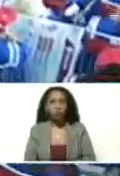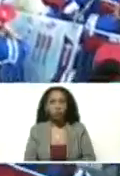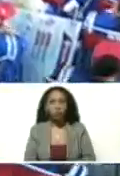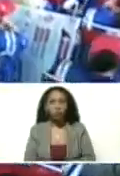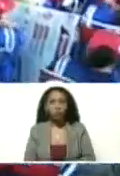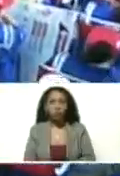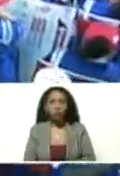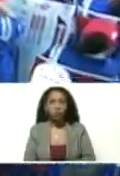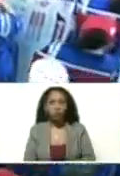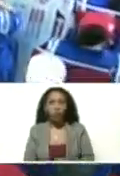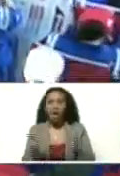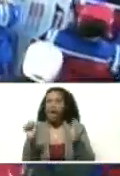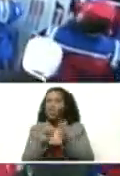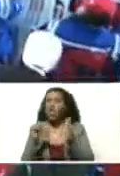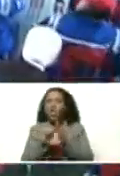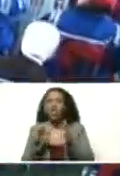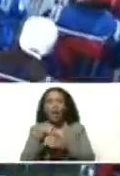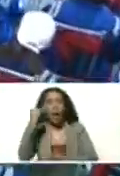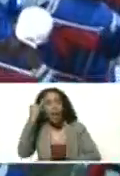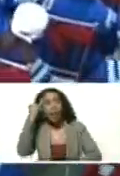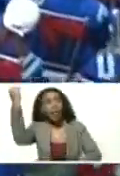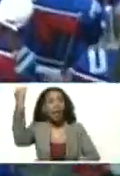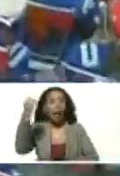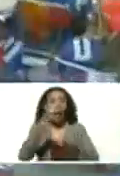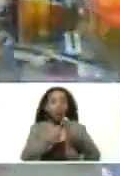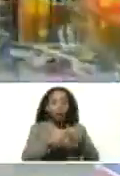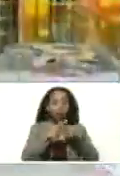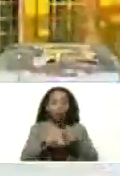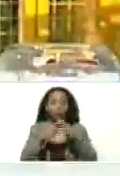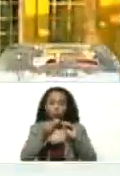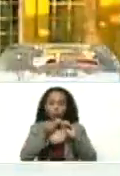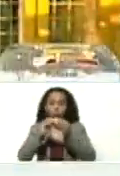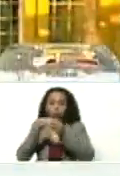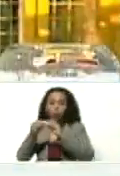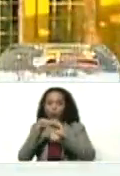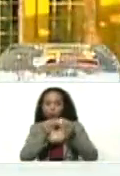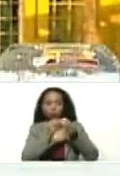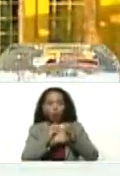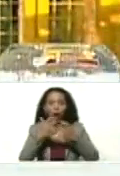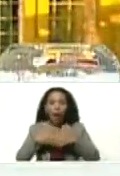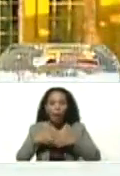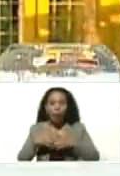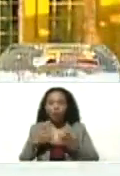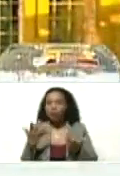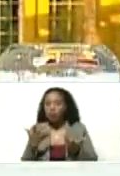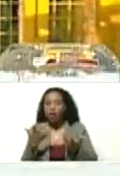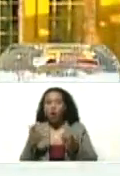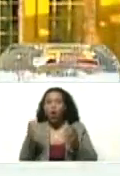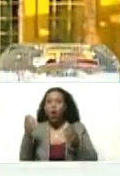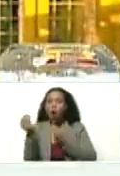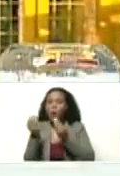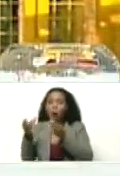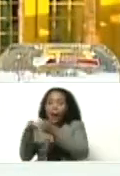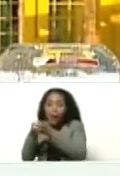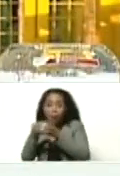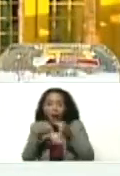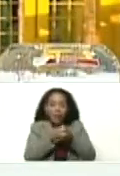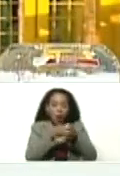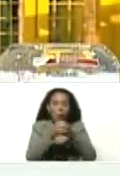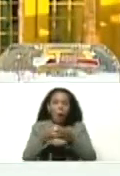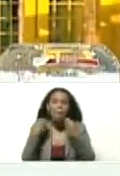¿Y de dónde salieron las piezas y las partes? ¿De dónde salieron los equipos para